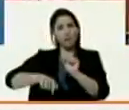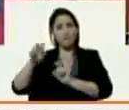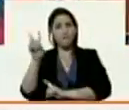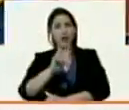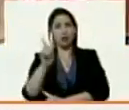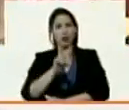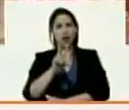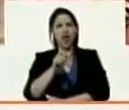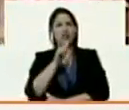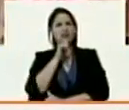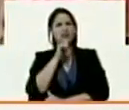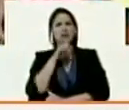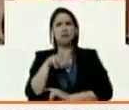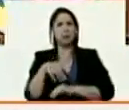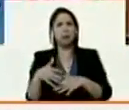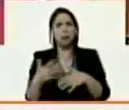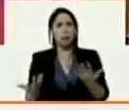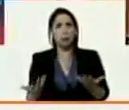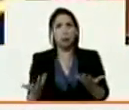¿quién estaba?